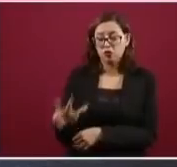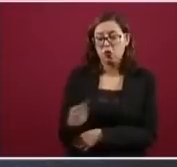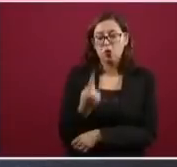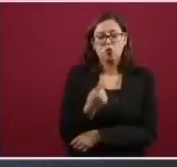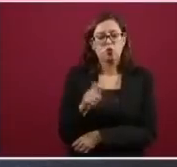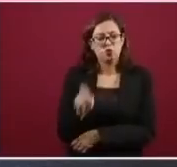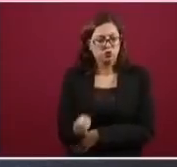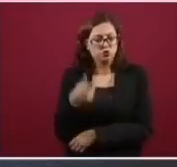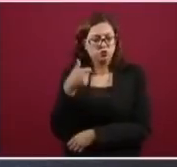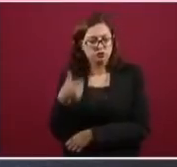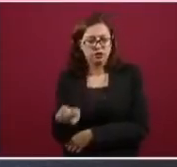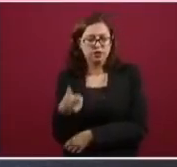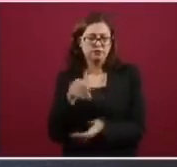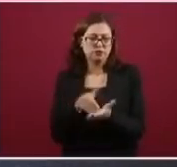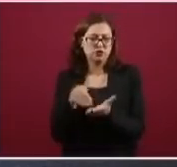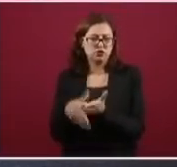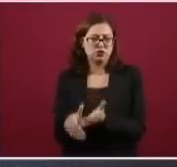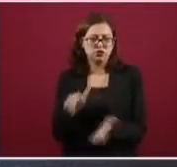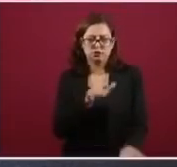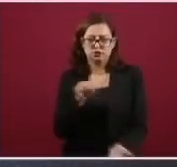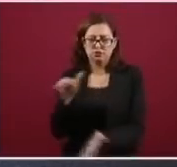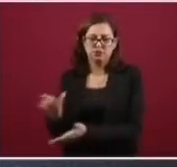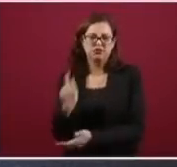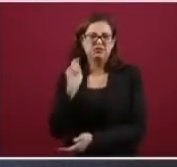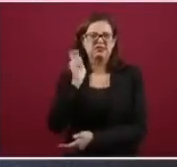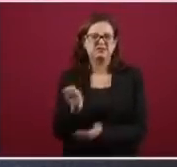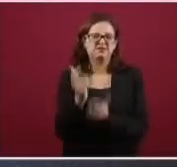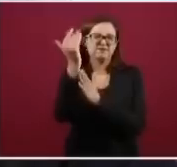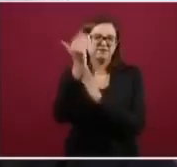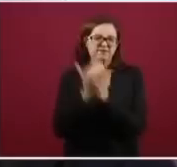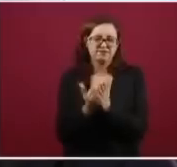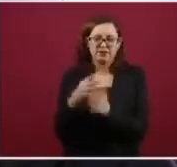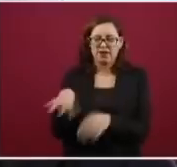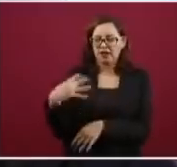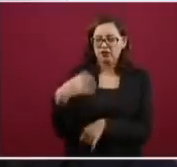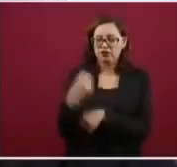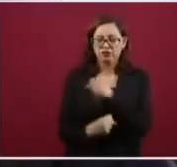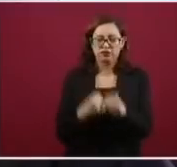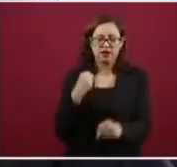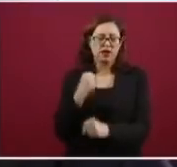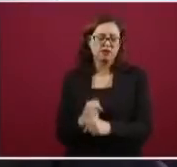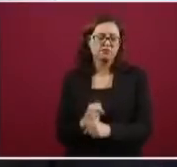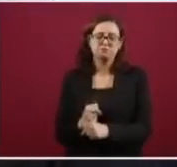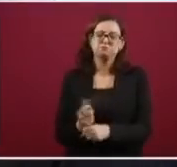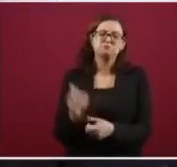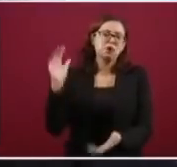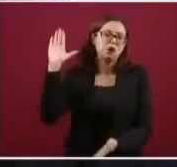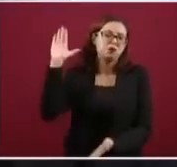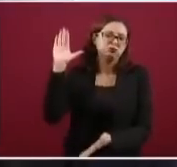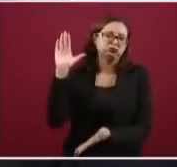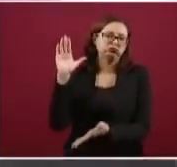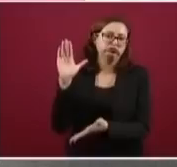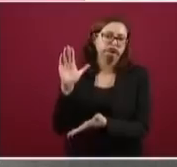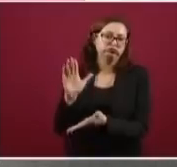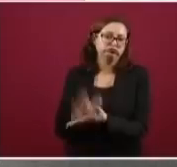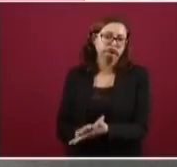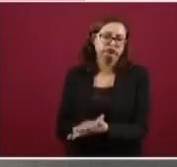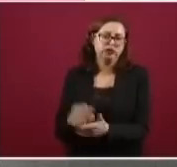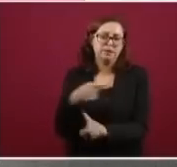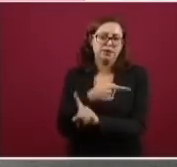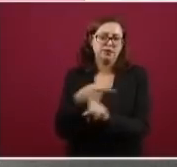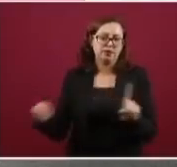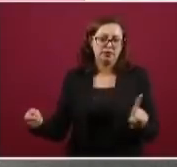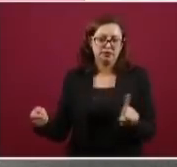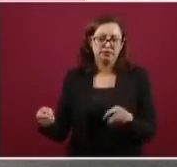1.6 y tantos millones de barriles por día lo cual quiere decir que en 14 años la producción prácticamente había caído a la mitad